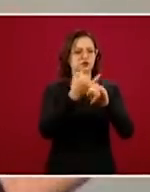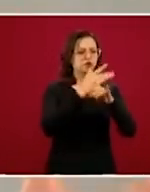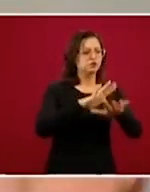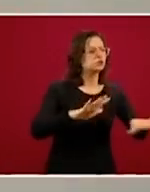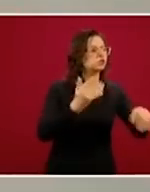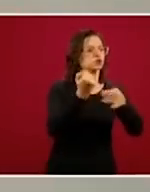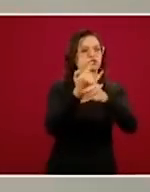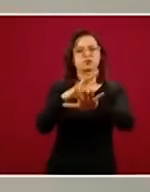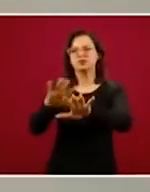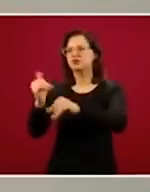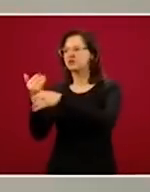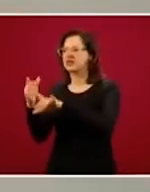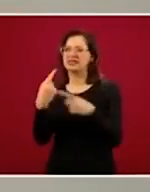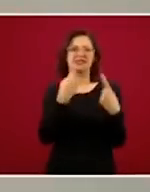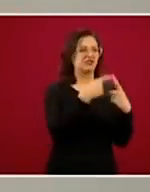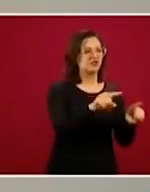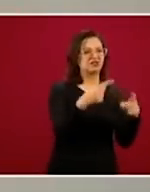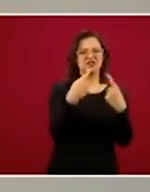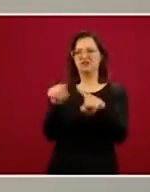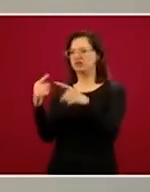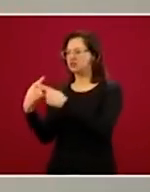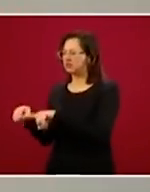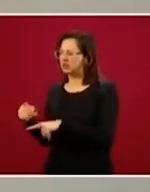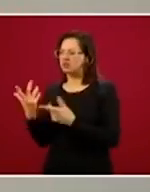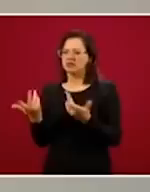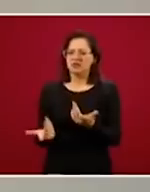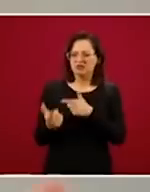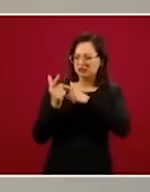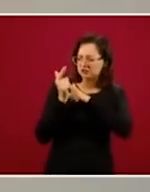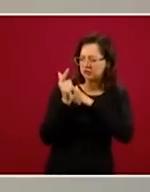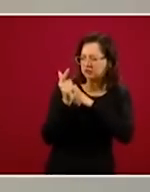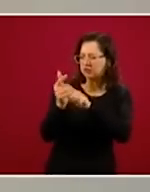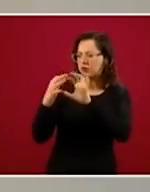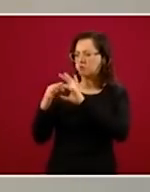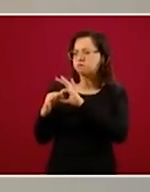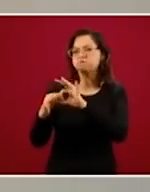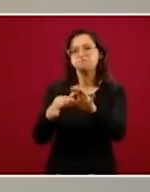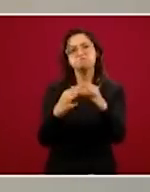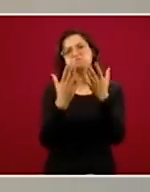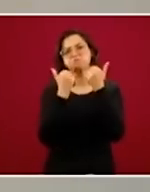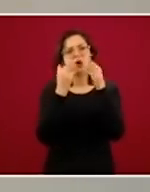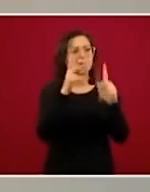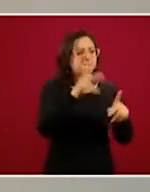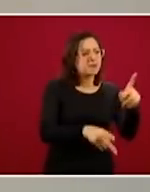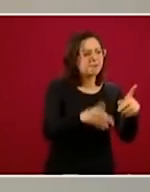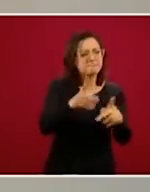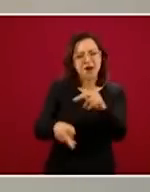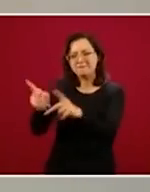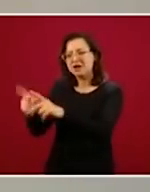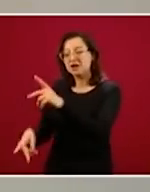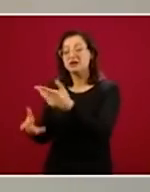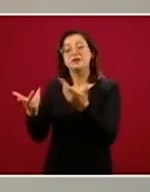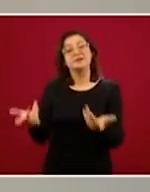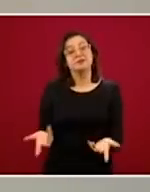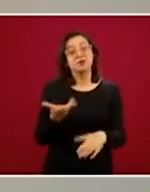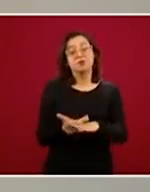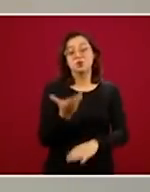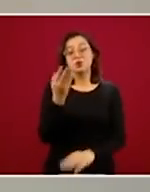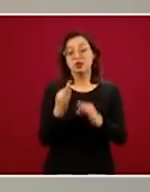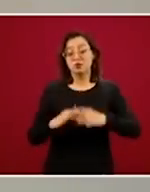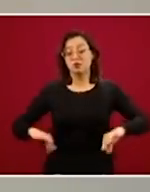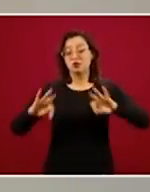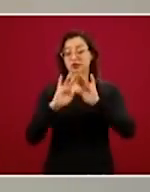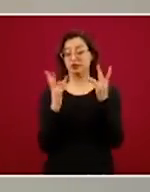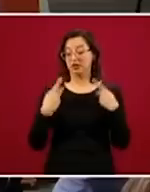entonces no hay manera de garantizar la continuidad del tratamiento en esta enfermedad igual que en muchas otras es indispensable que las personas